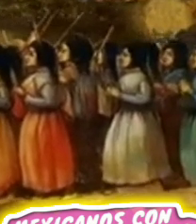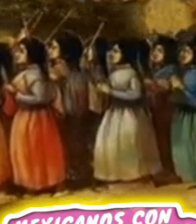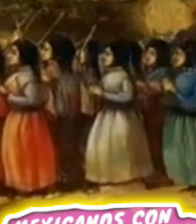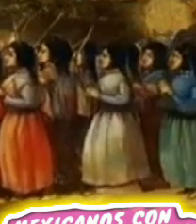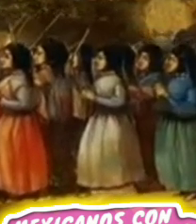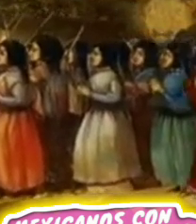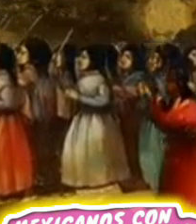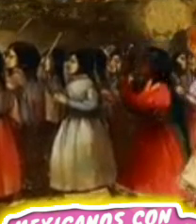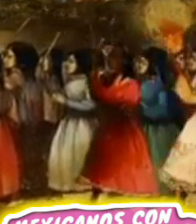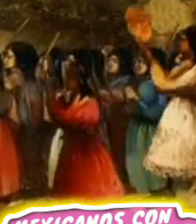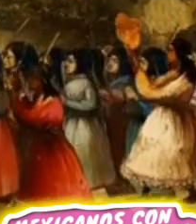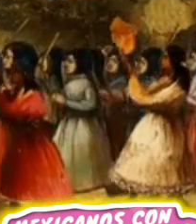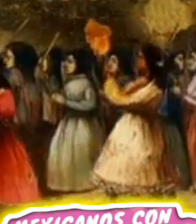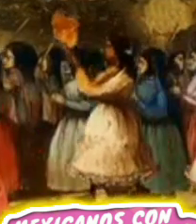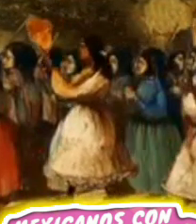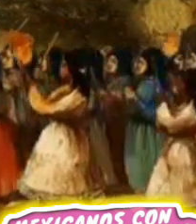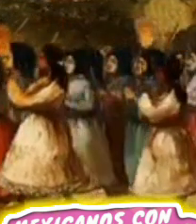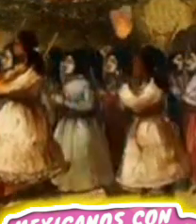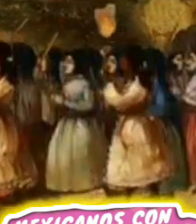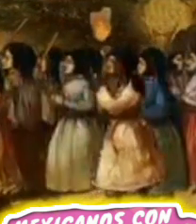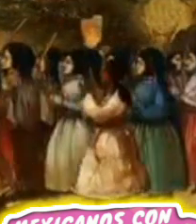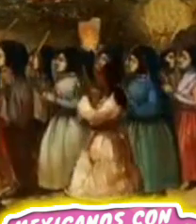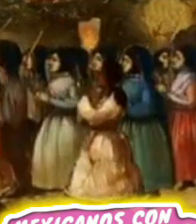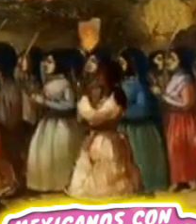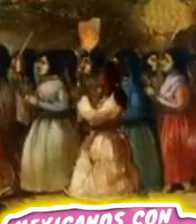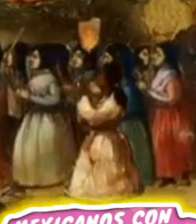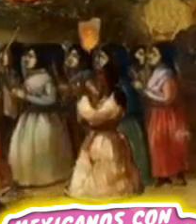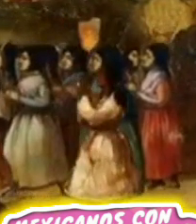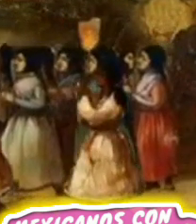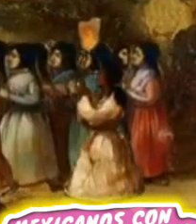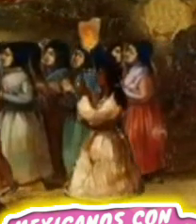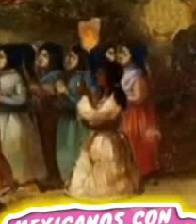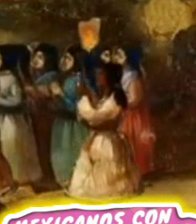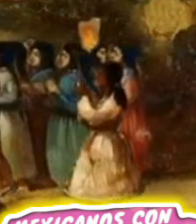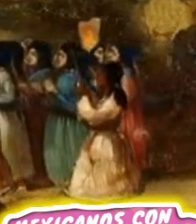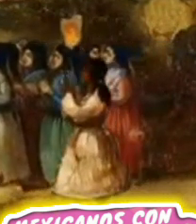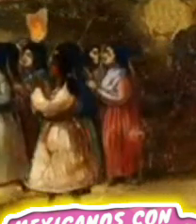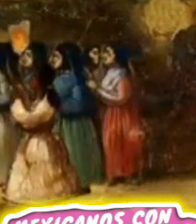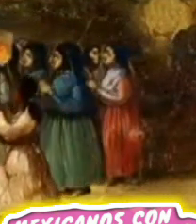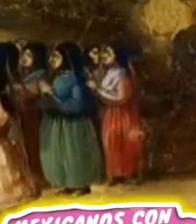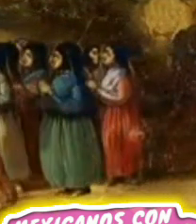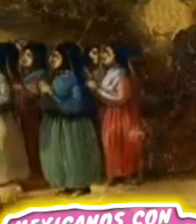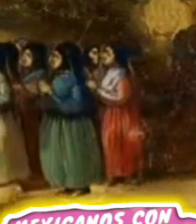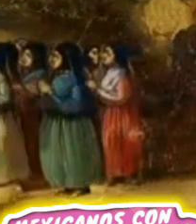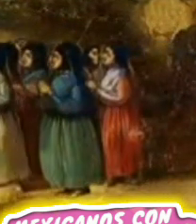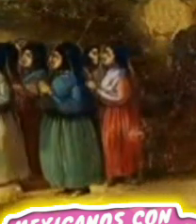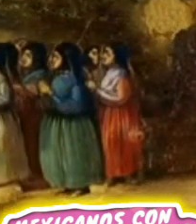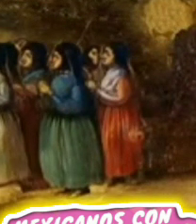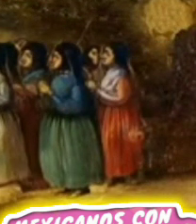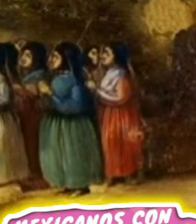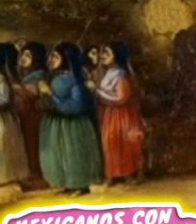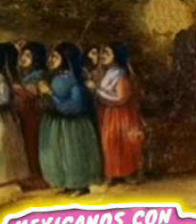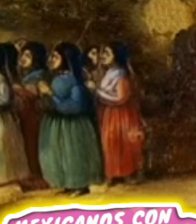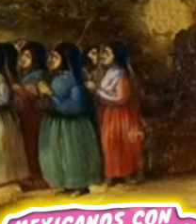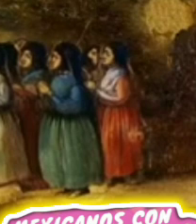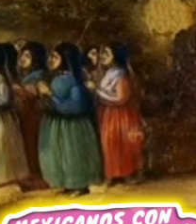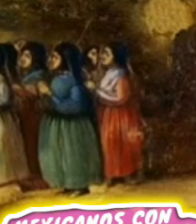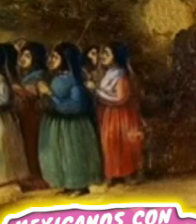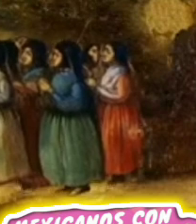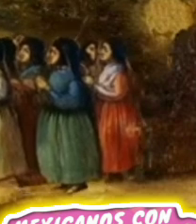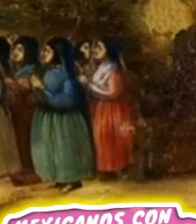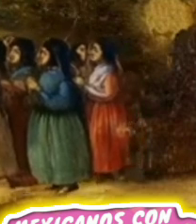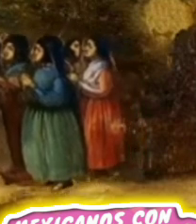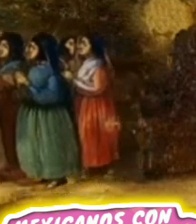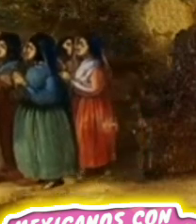maridos e hijos. Al rato, llegaron otras 3 cargando varios garrotes, lo que hizo que el soldado José